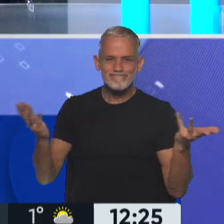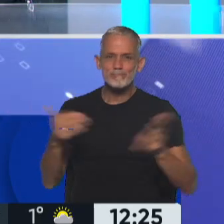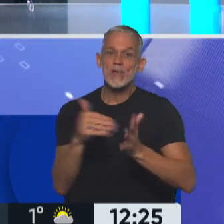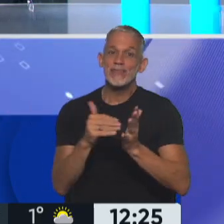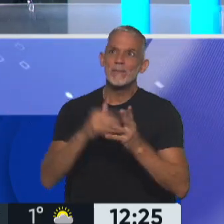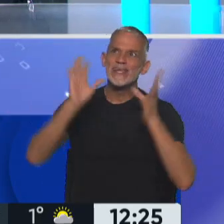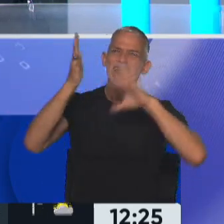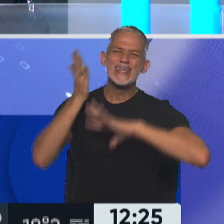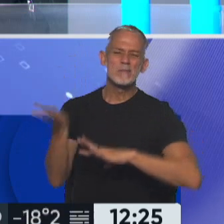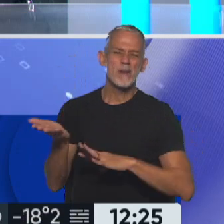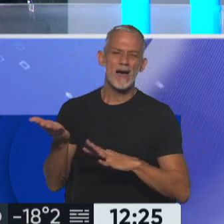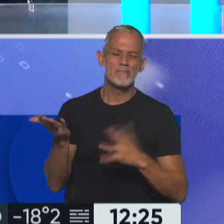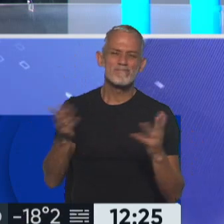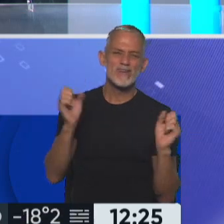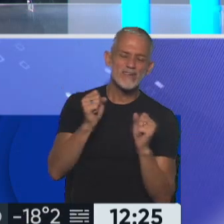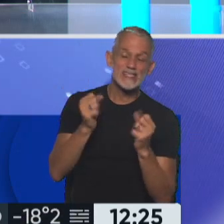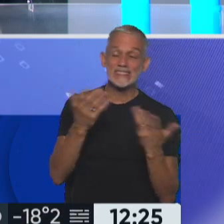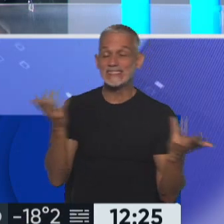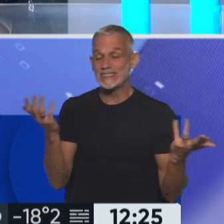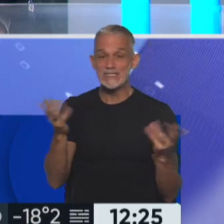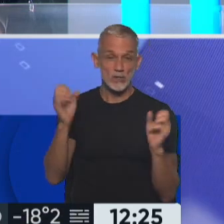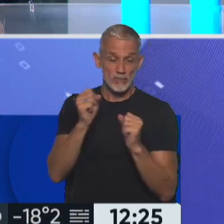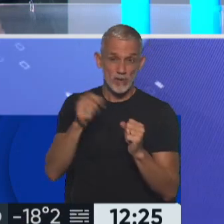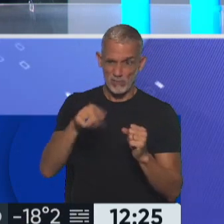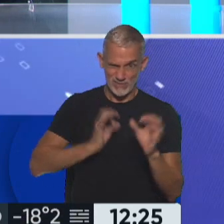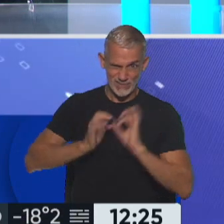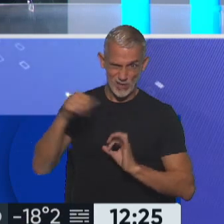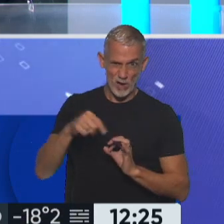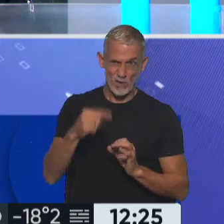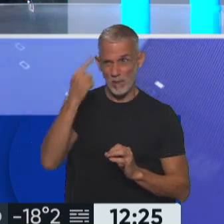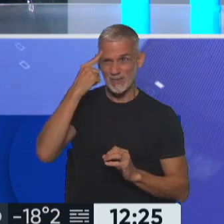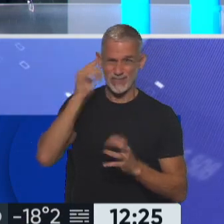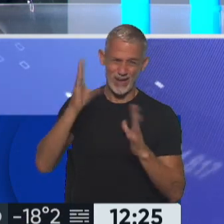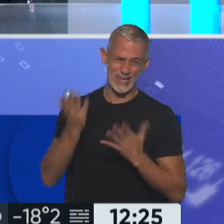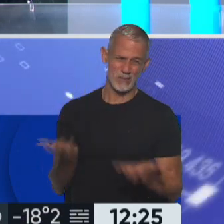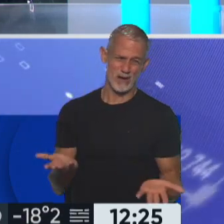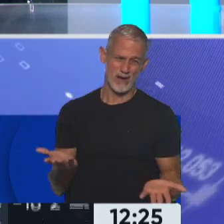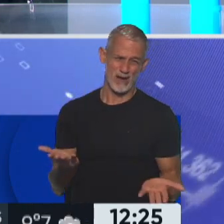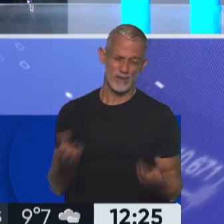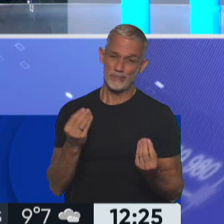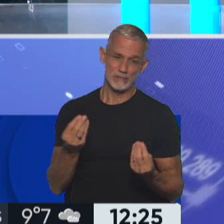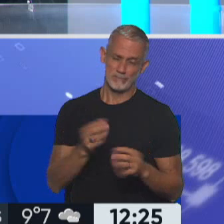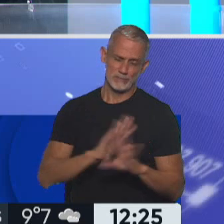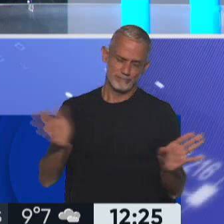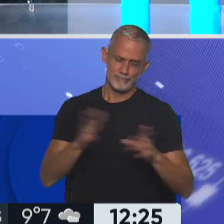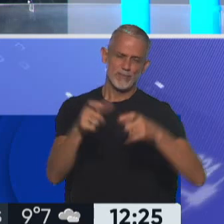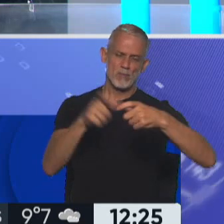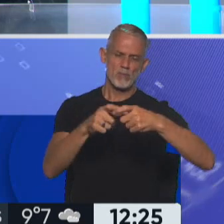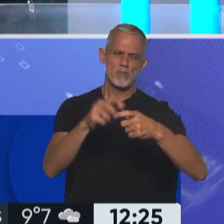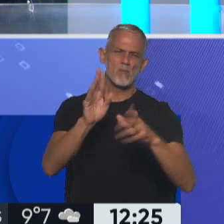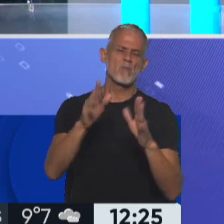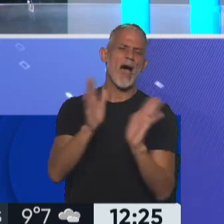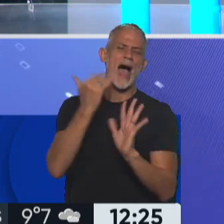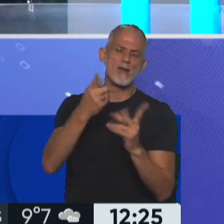dependiendo del clima. Claro, o sea que para el siglo XXI es una especie de primitivismo, tenemos que empezar a usar cebo para matar a los mosquitos. Estamos en una